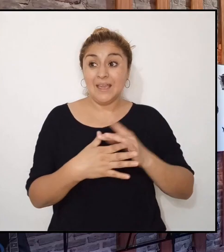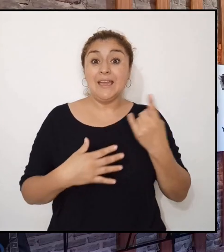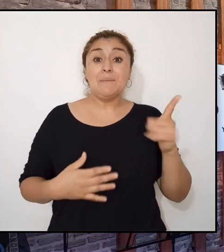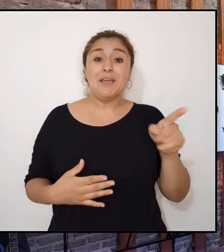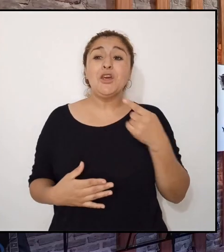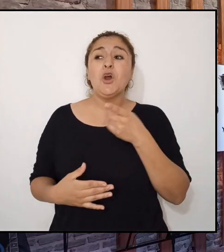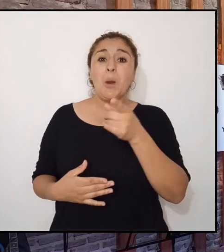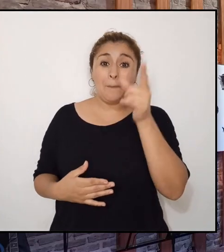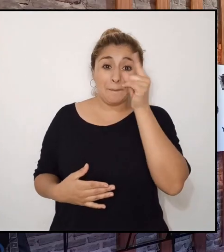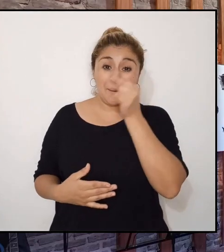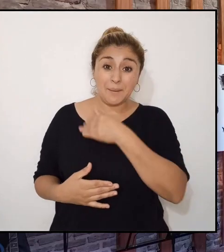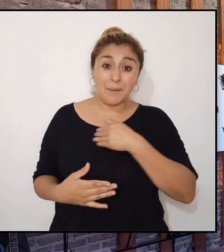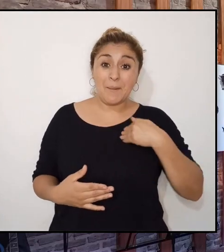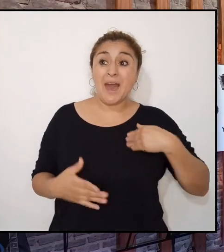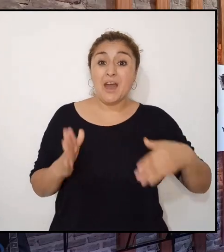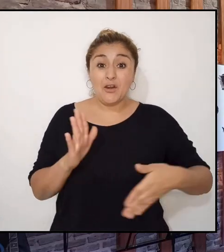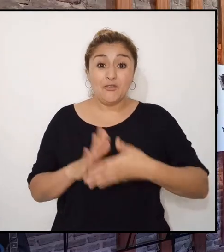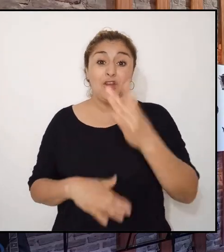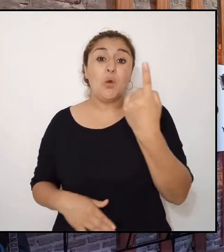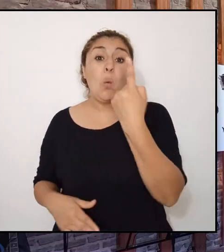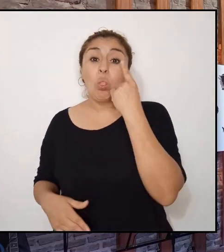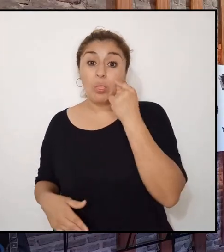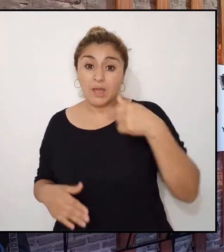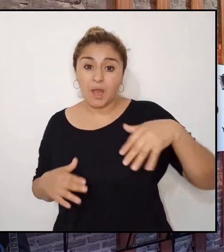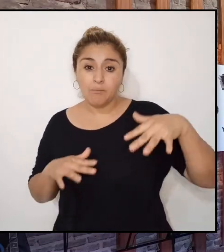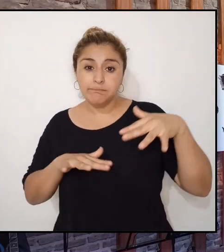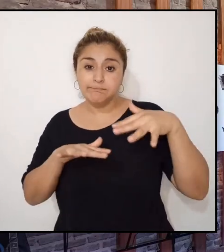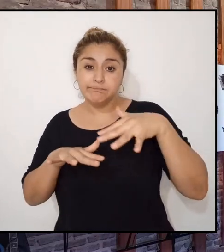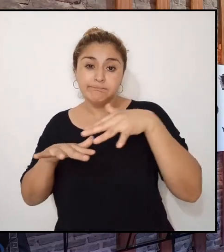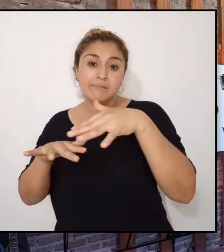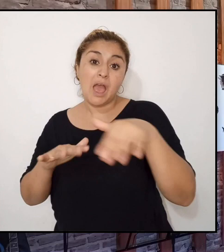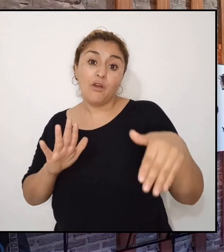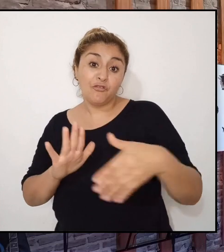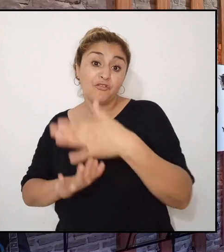y lo buscaron. ¿A dónde lo buscaron? En el lugar incorrecto.